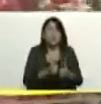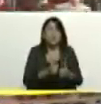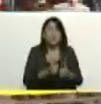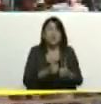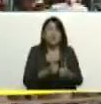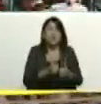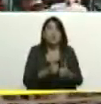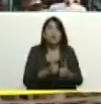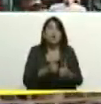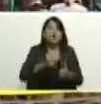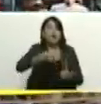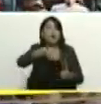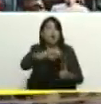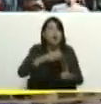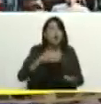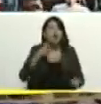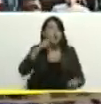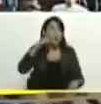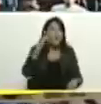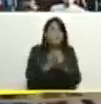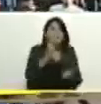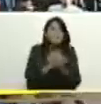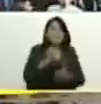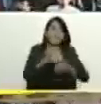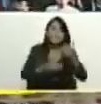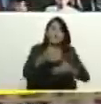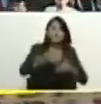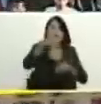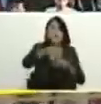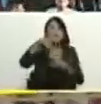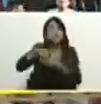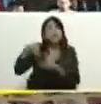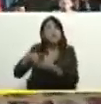Habíamos vivido el proceso constituyente